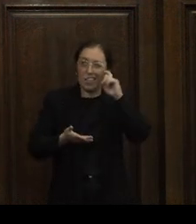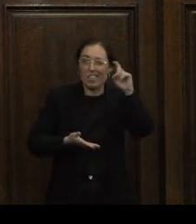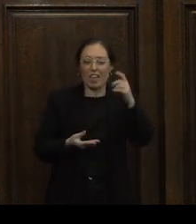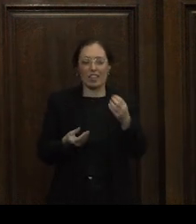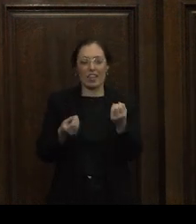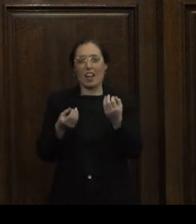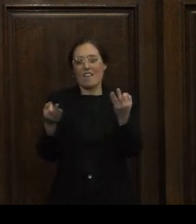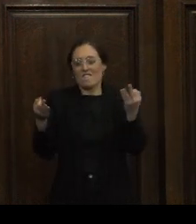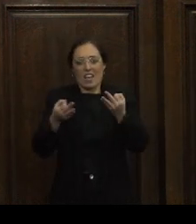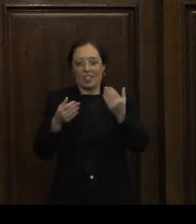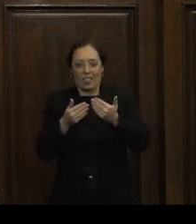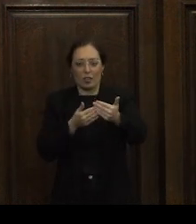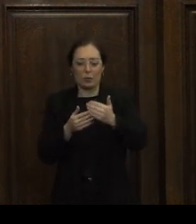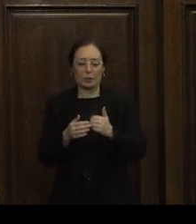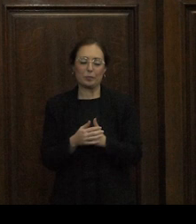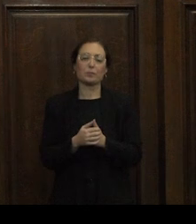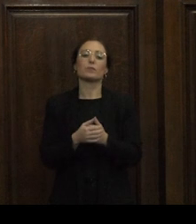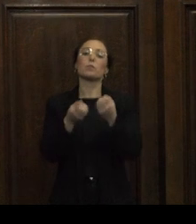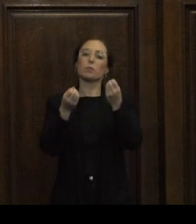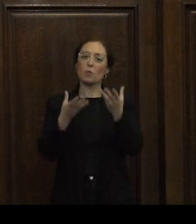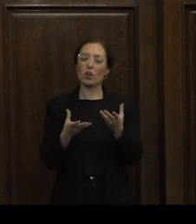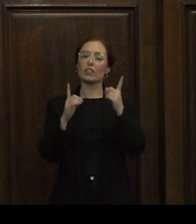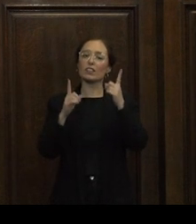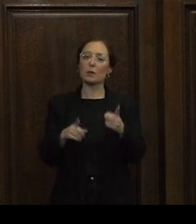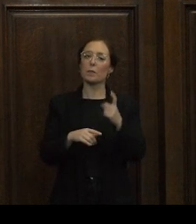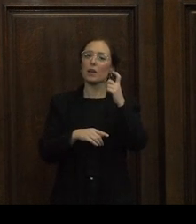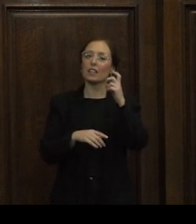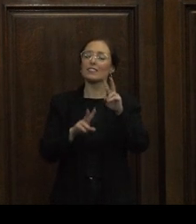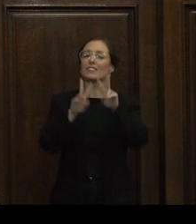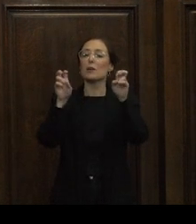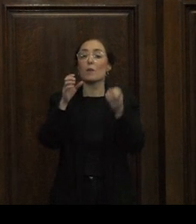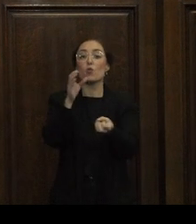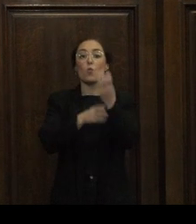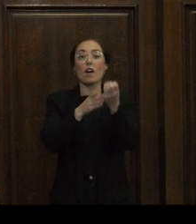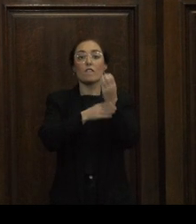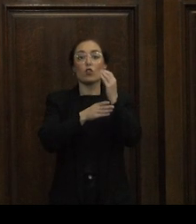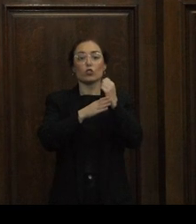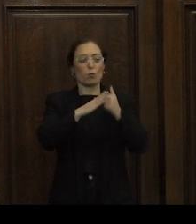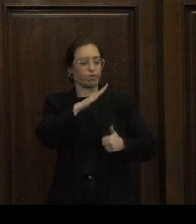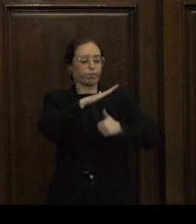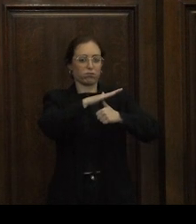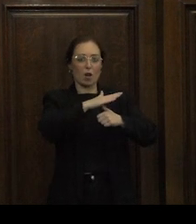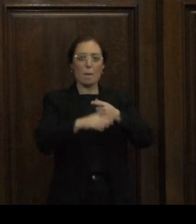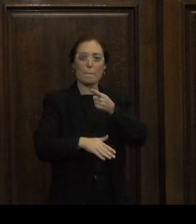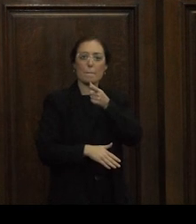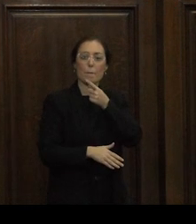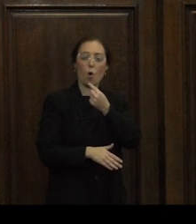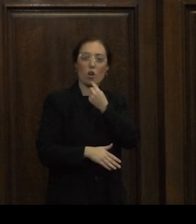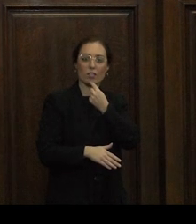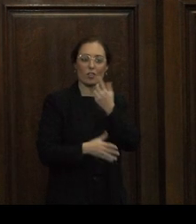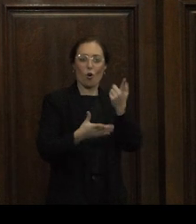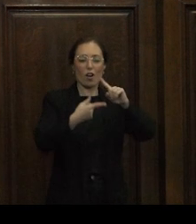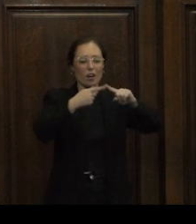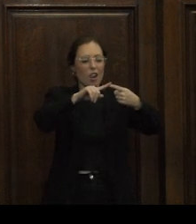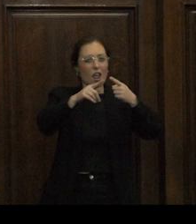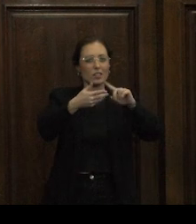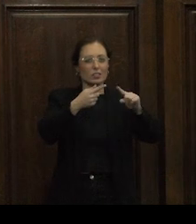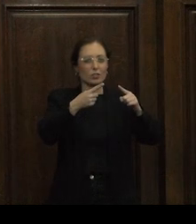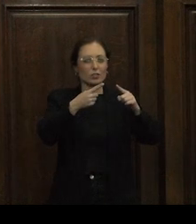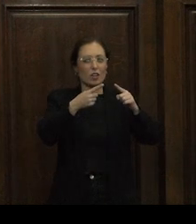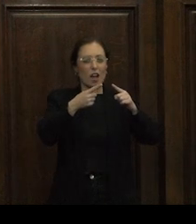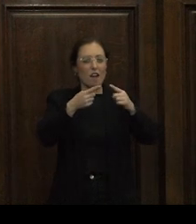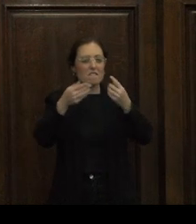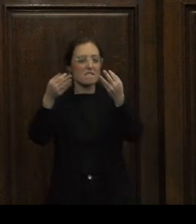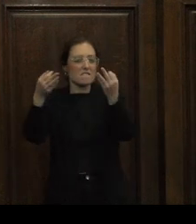asuntillo de la posverdad, ¿no? Porque sucede que estos nuevos líderes políticos reivindican una relación muy fuerte con